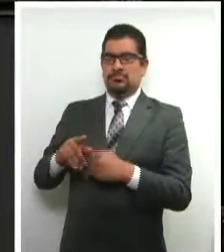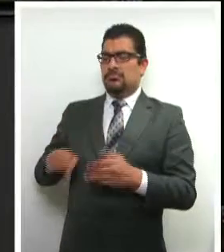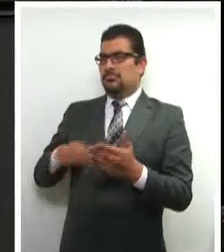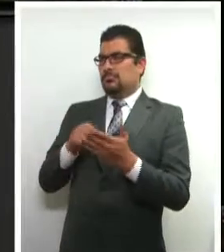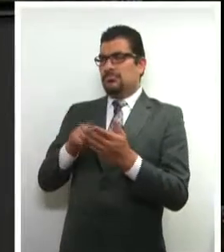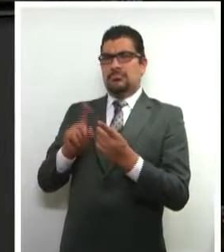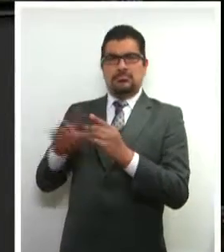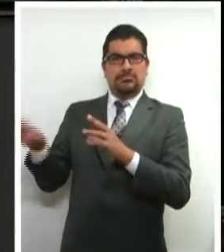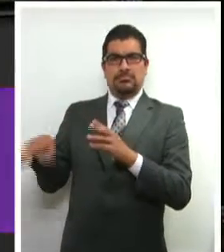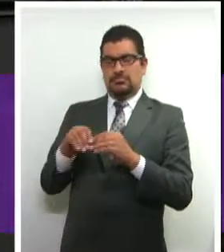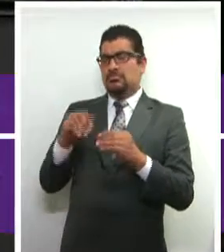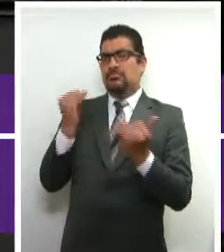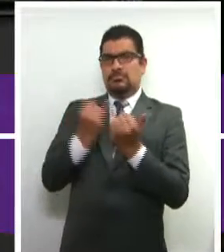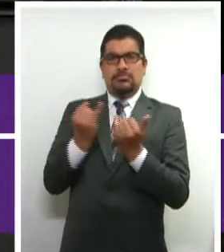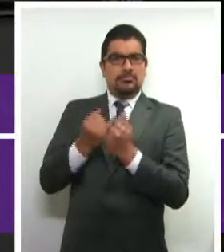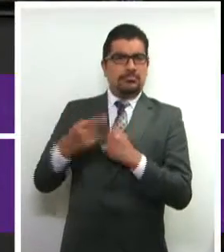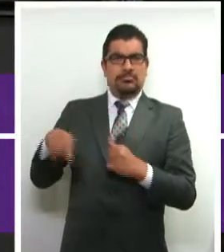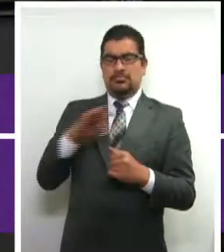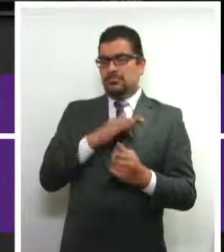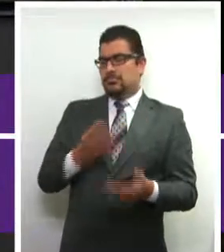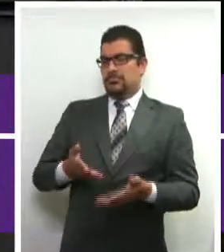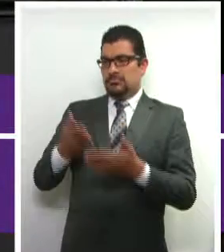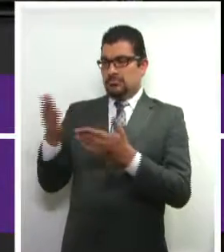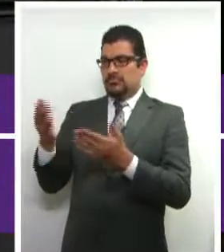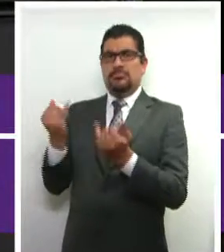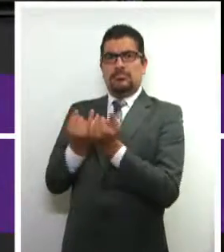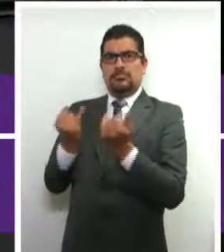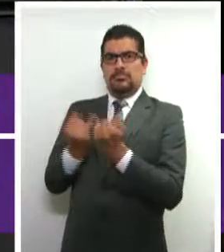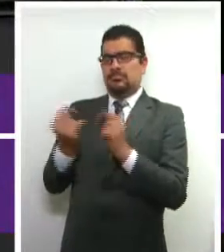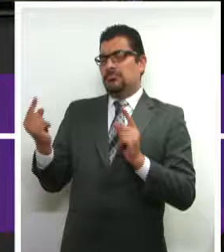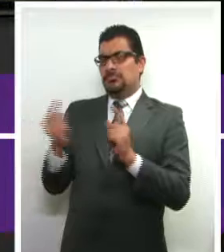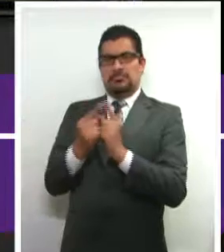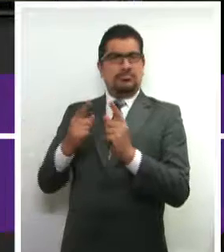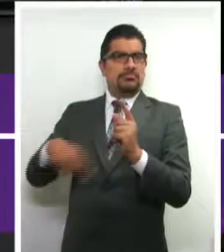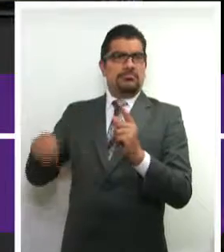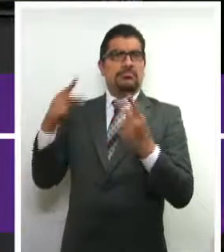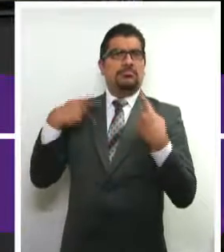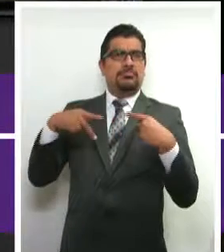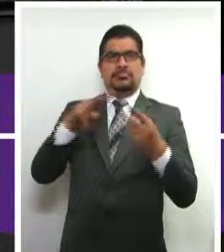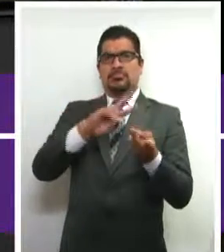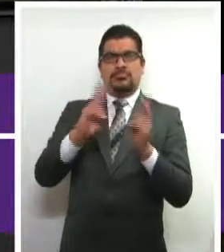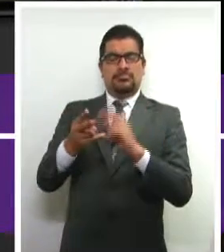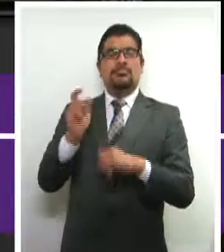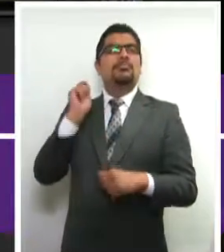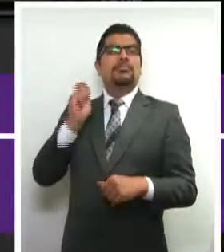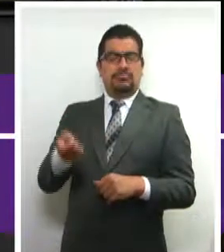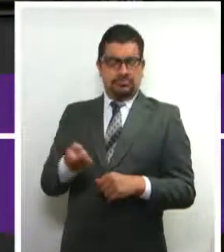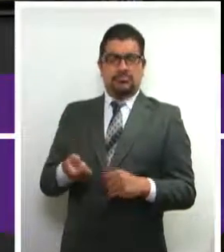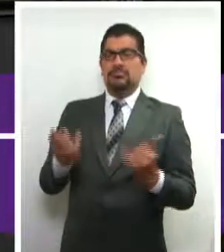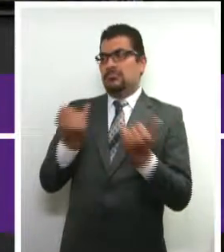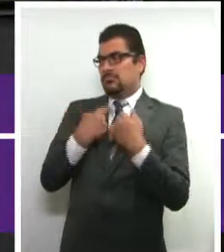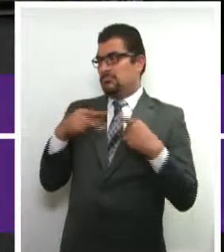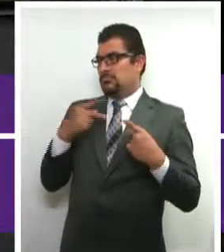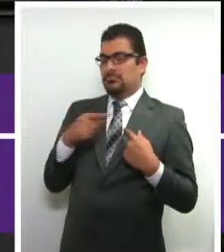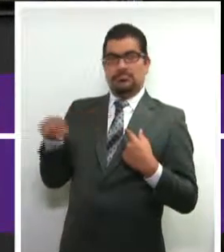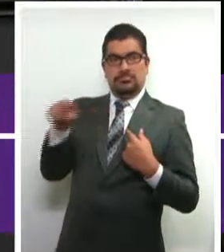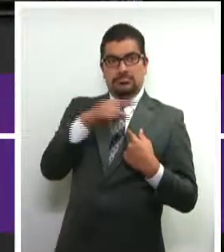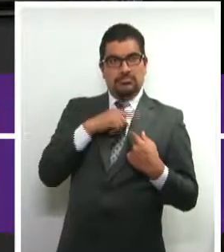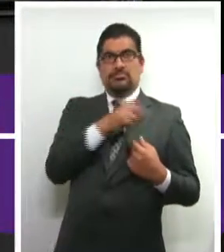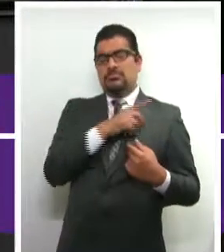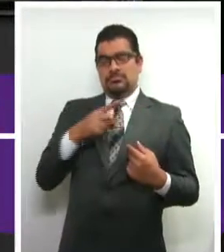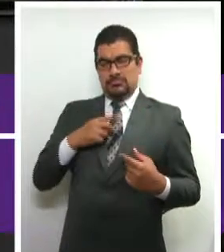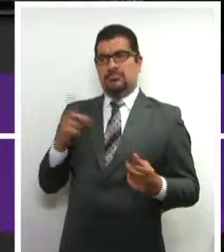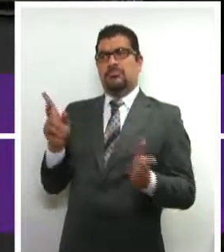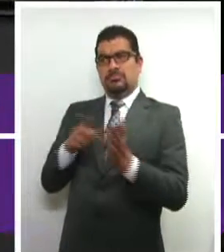pertenecen, y a ellos pueden recurrir de manera más inmediata los demás vecinos. Por ende, esos residentes son los que deben gobernar